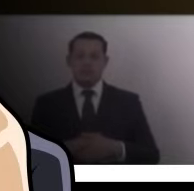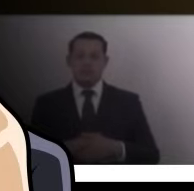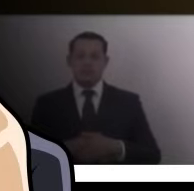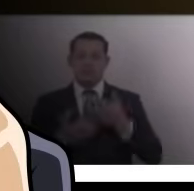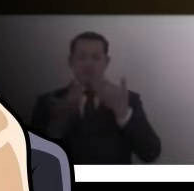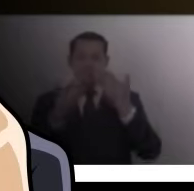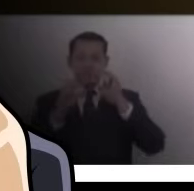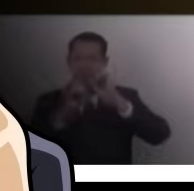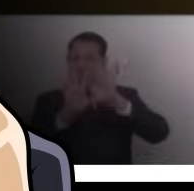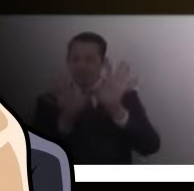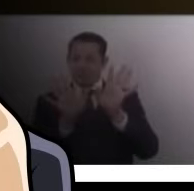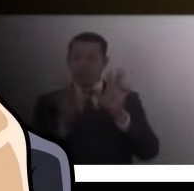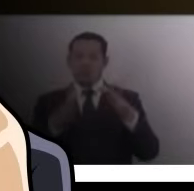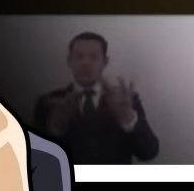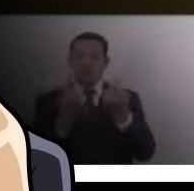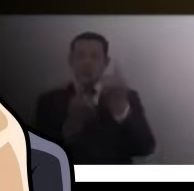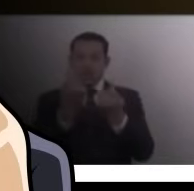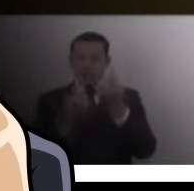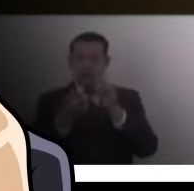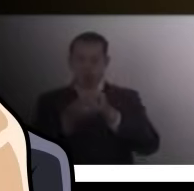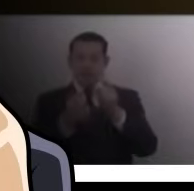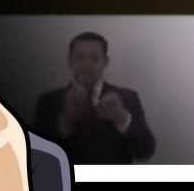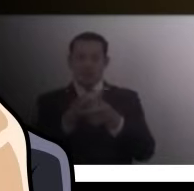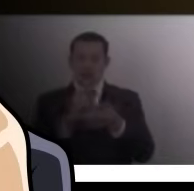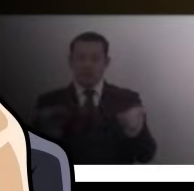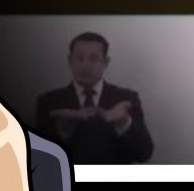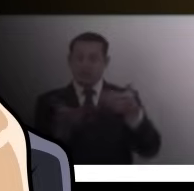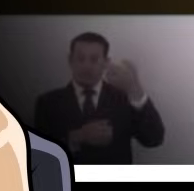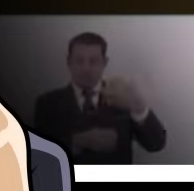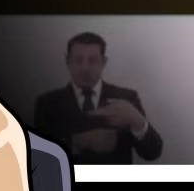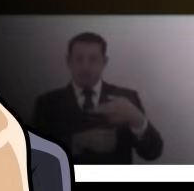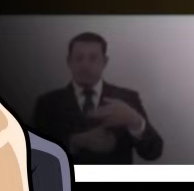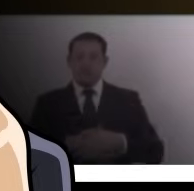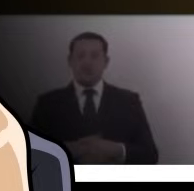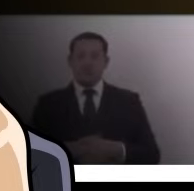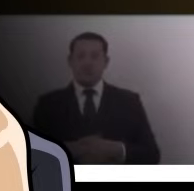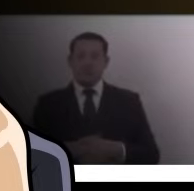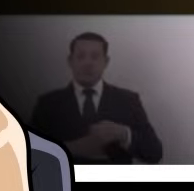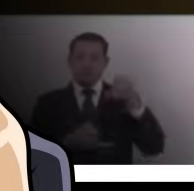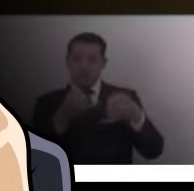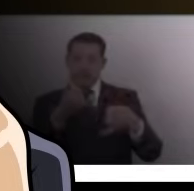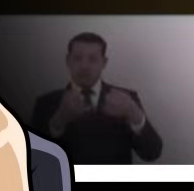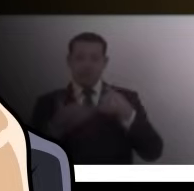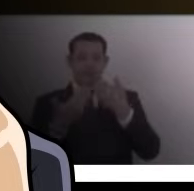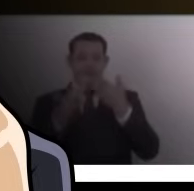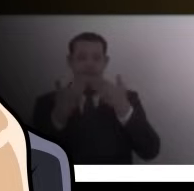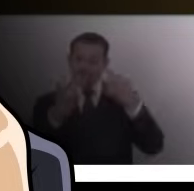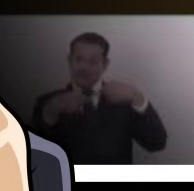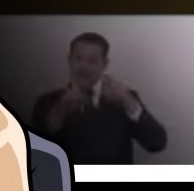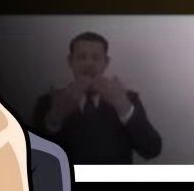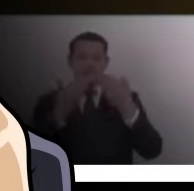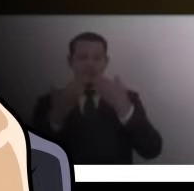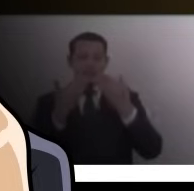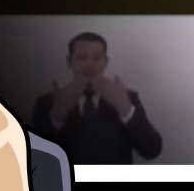¿Están claros de cuáles han sido los cambios que se han dado? Y al final, como yo siempre